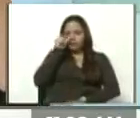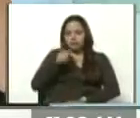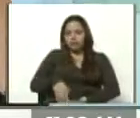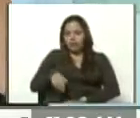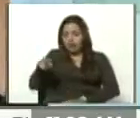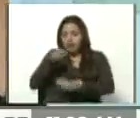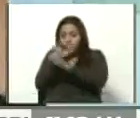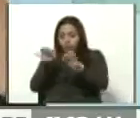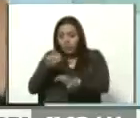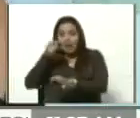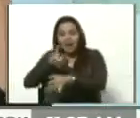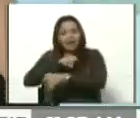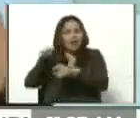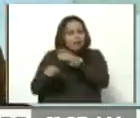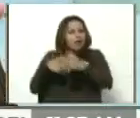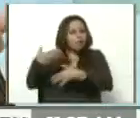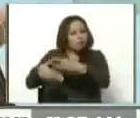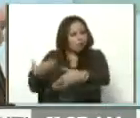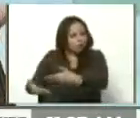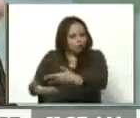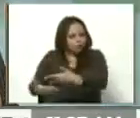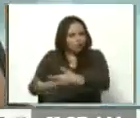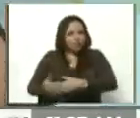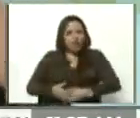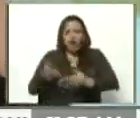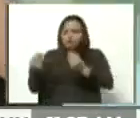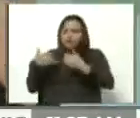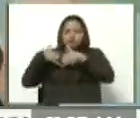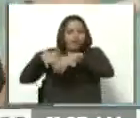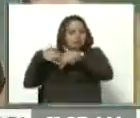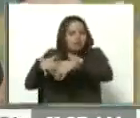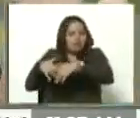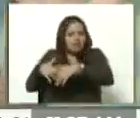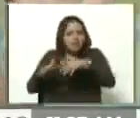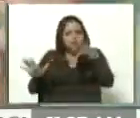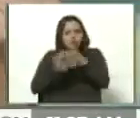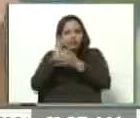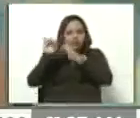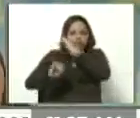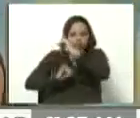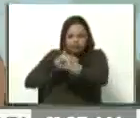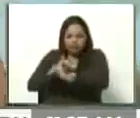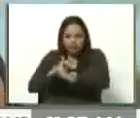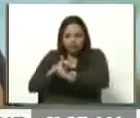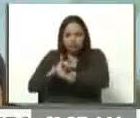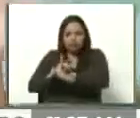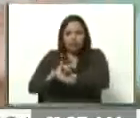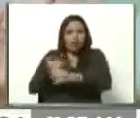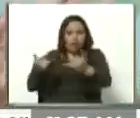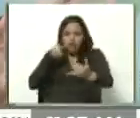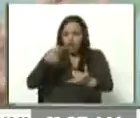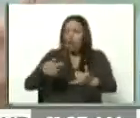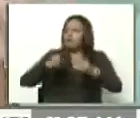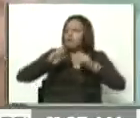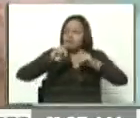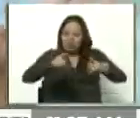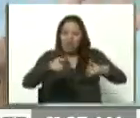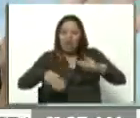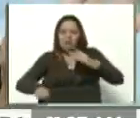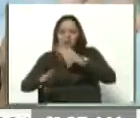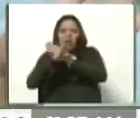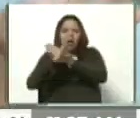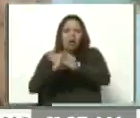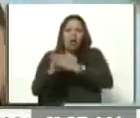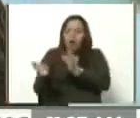ido cambiando de manera progresiva. Hay muchas empresas en el ámbito internacional que dijeron, bueno, aunque nos sancionen o